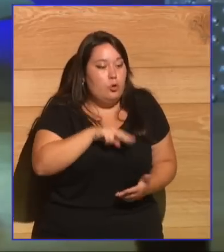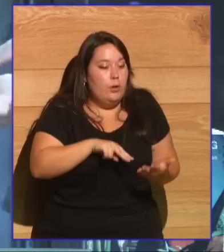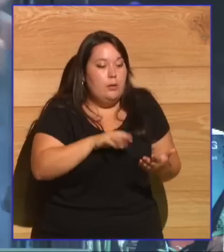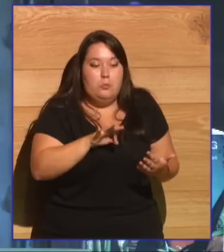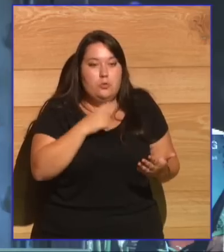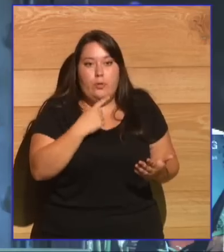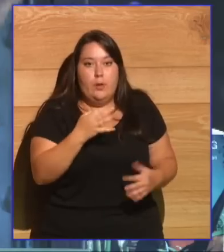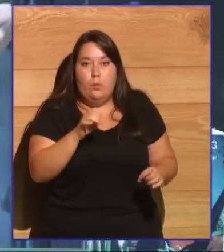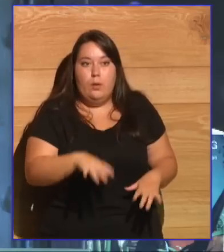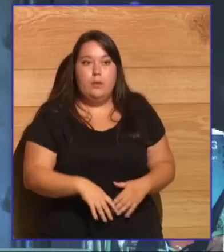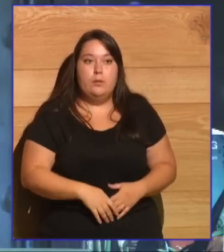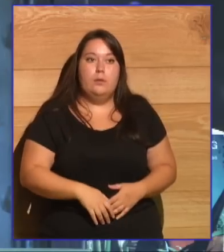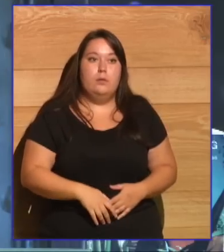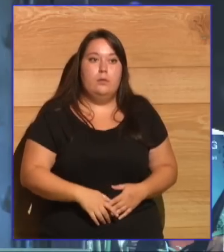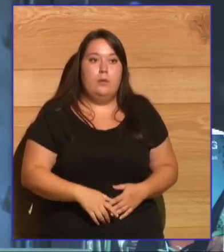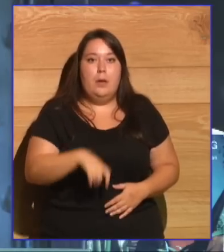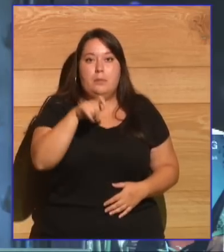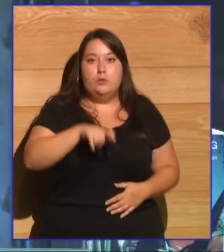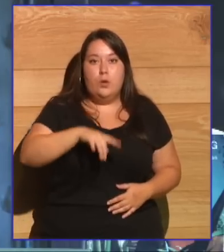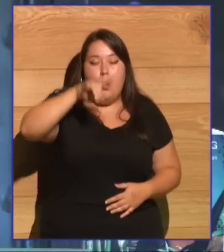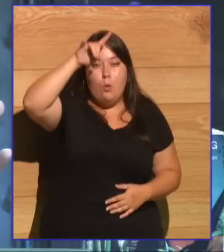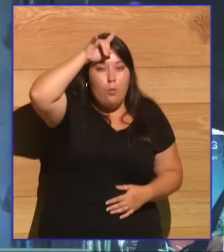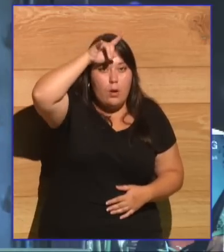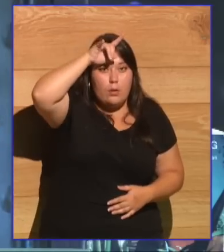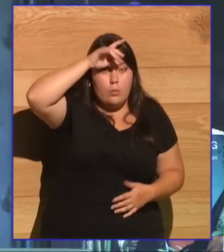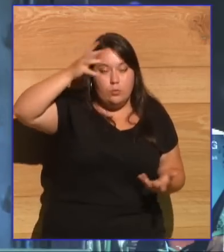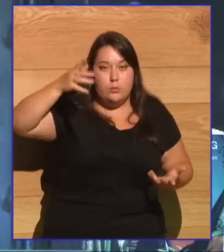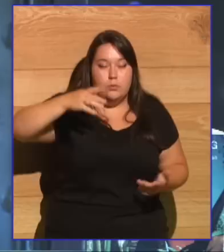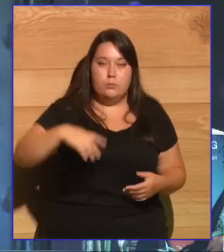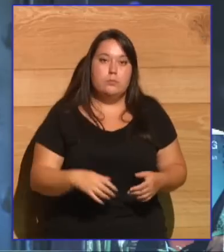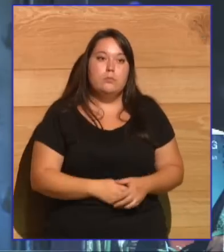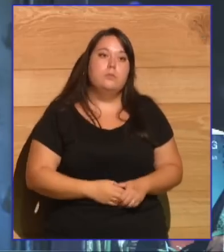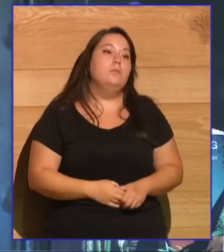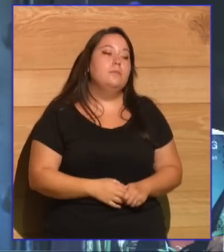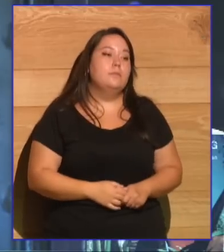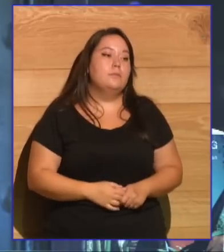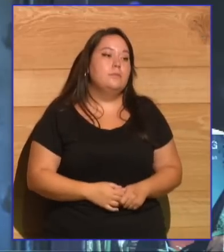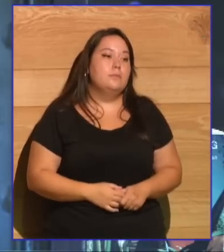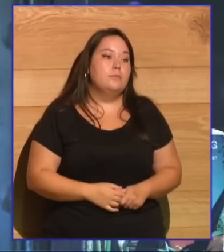un señor con cuernos y con el corazón en la mano ese es un del libro